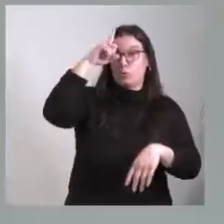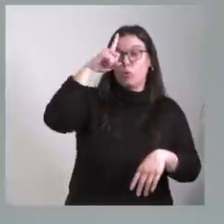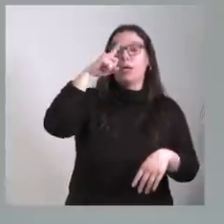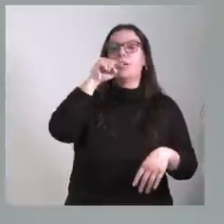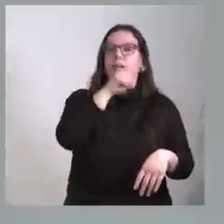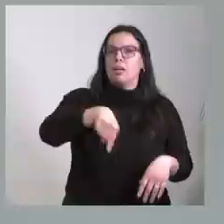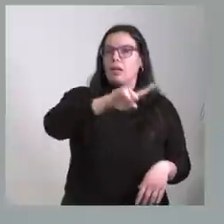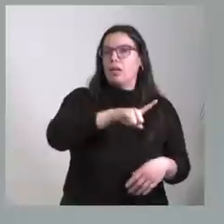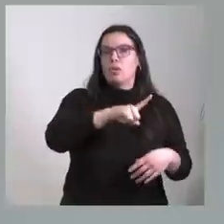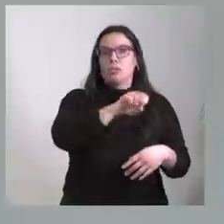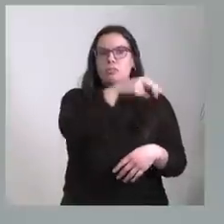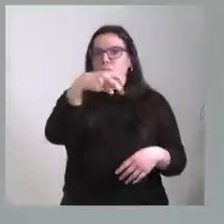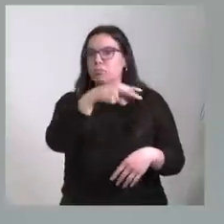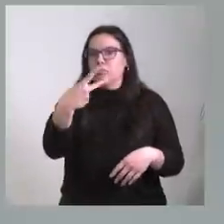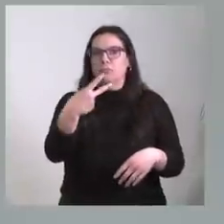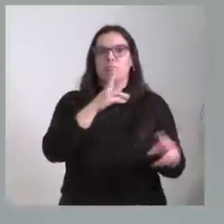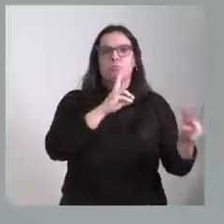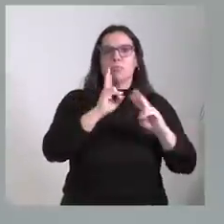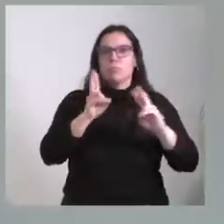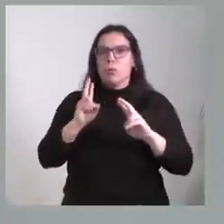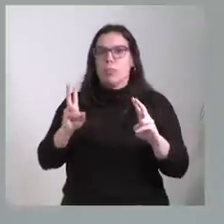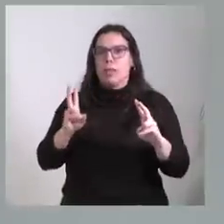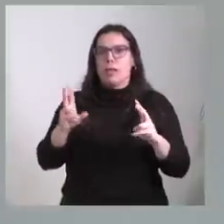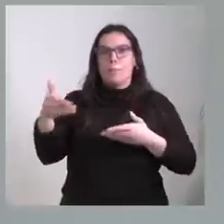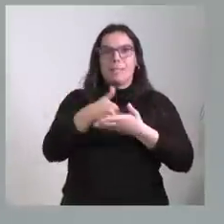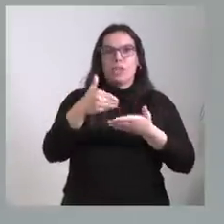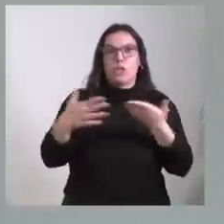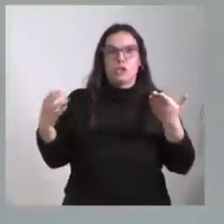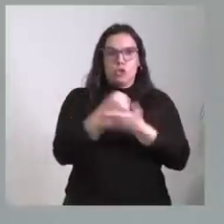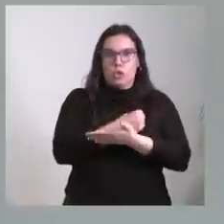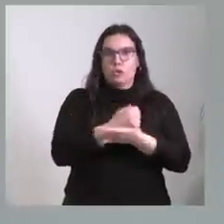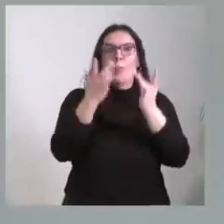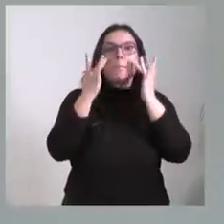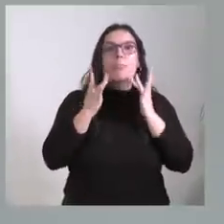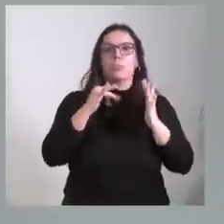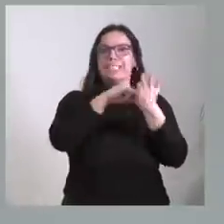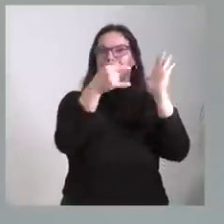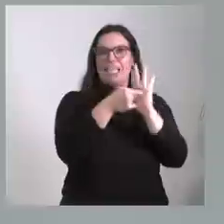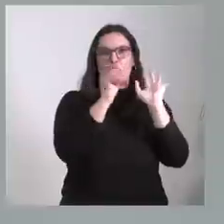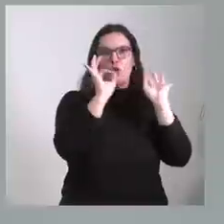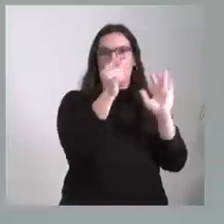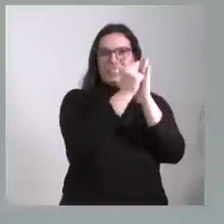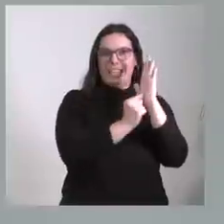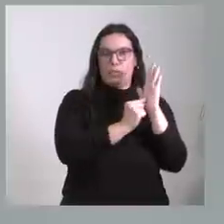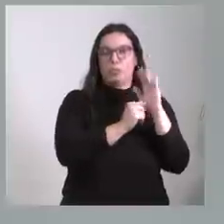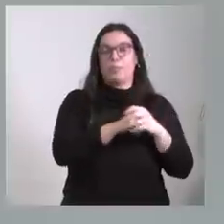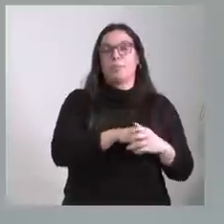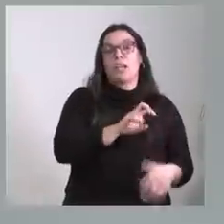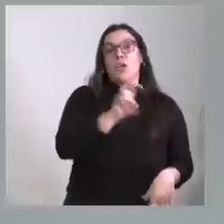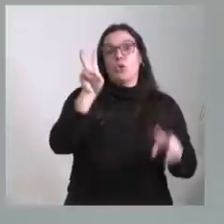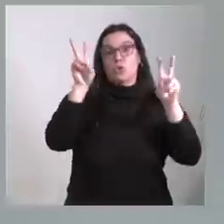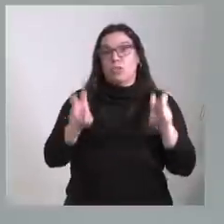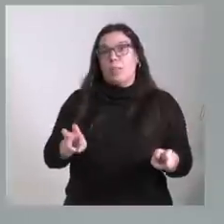Castellón va a resolver todas las peticiones individuales con esa perspectiva que es puramente técnica sobre la otra cuestión